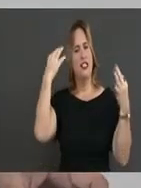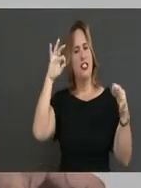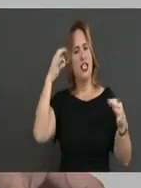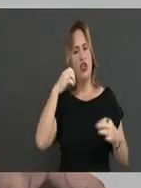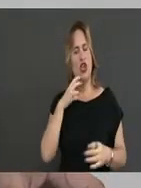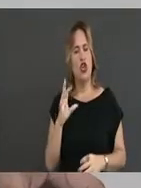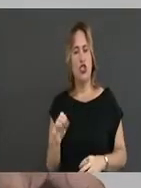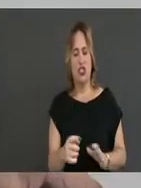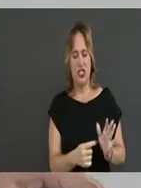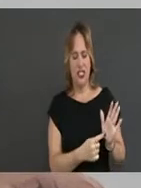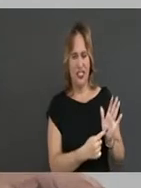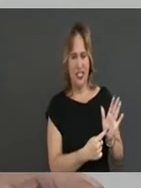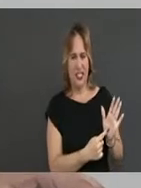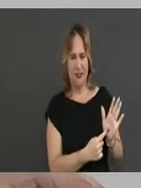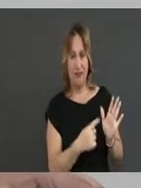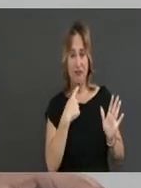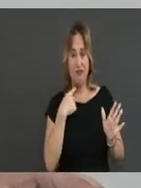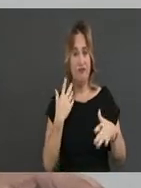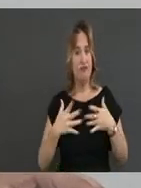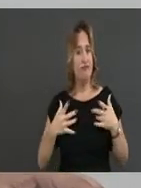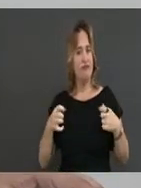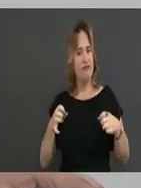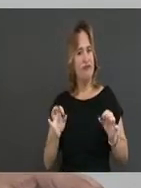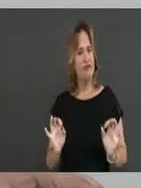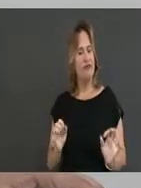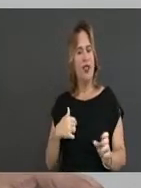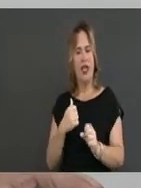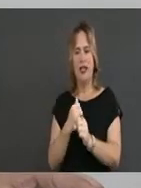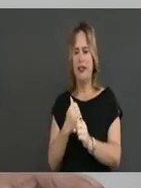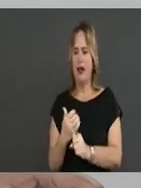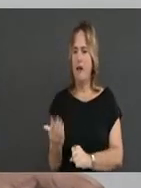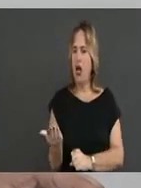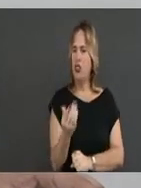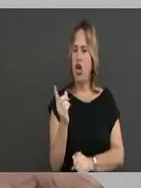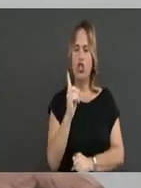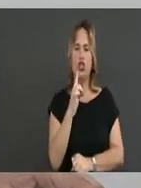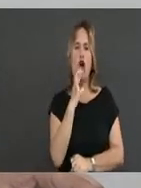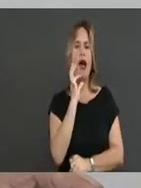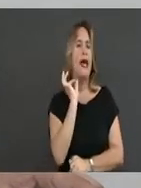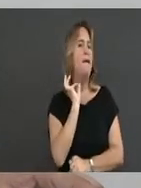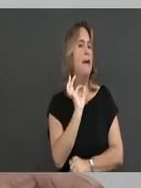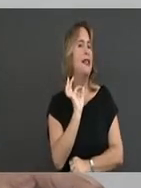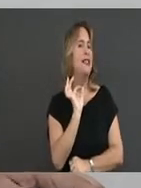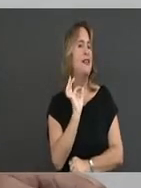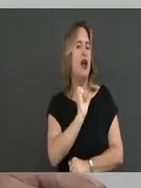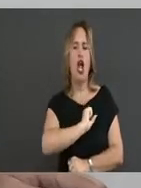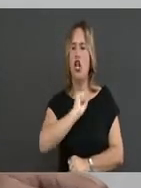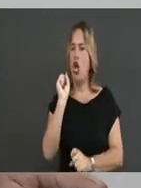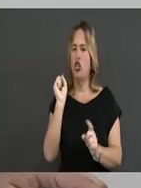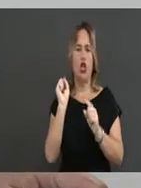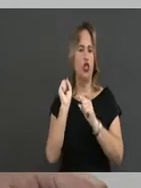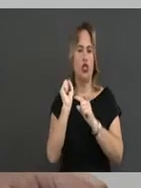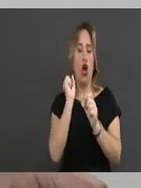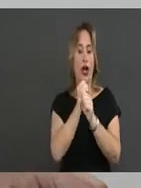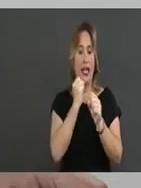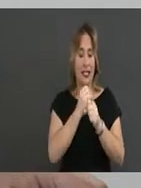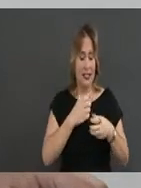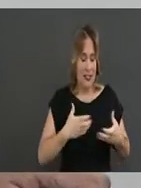y dice así: la satisfacción radica en el esfuerzo, no específicamente en el logro. El